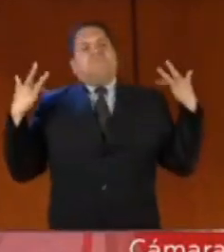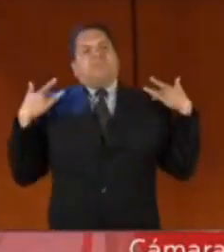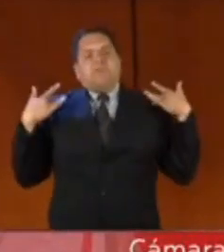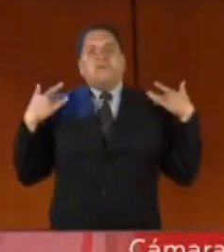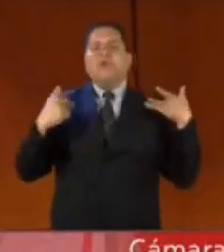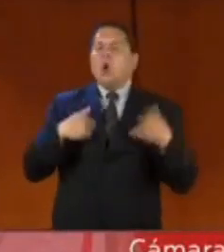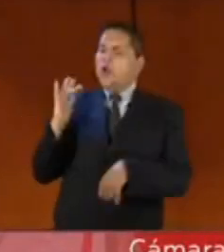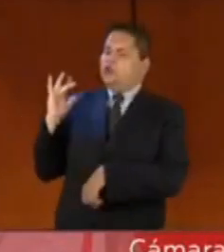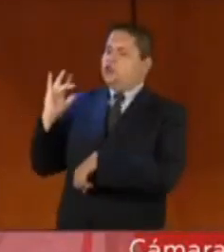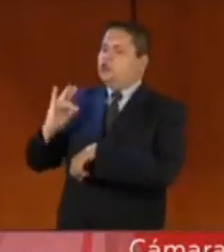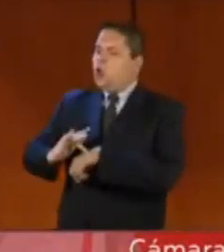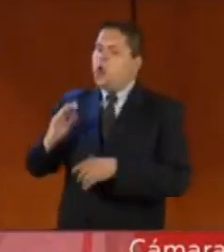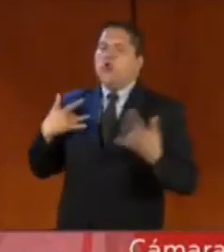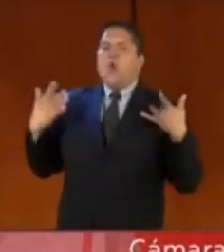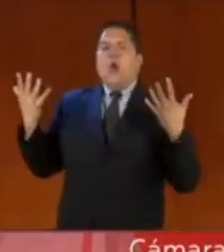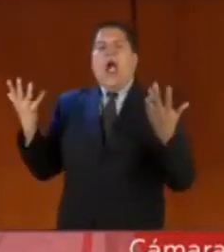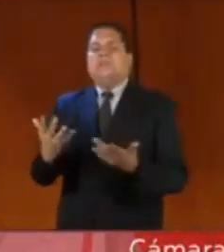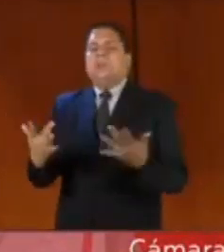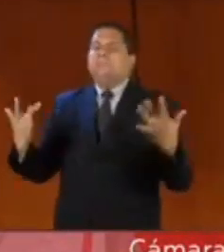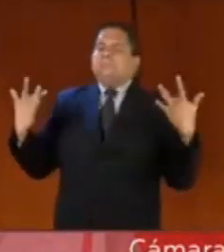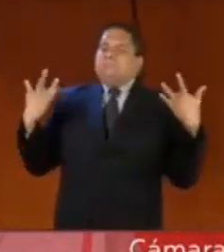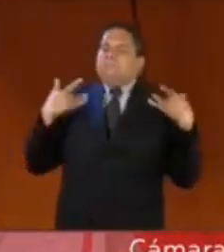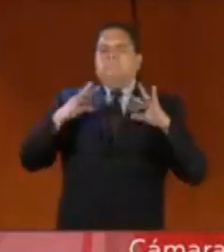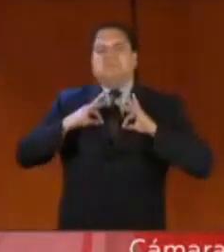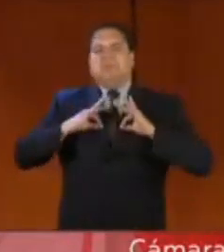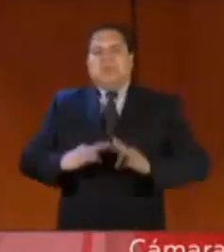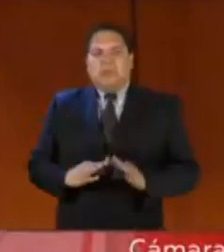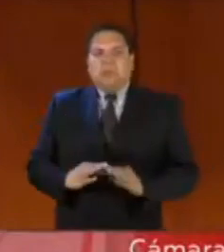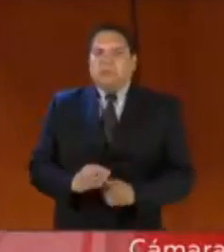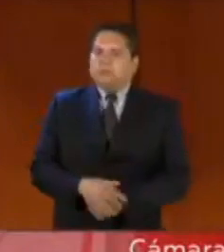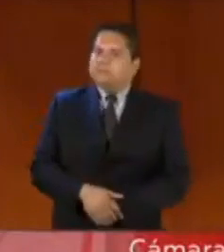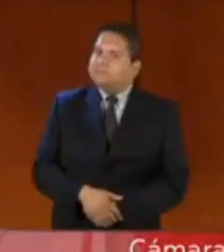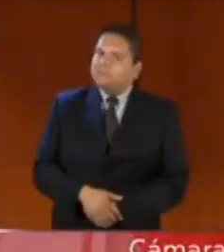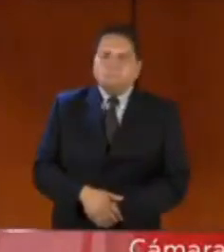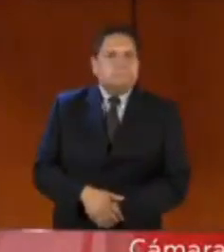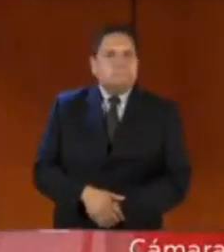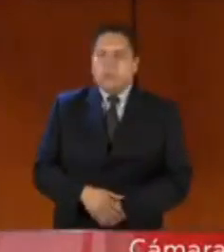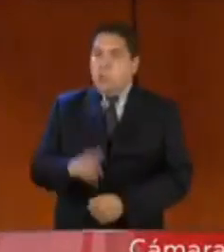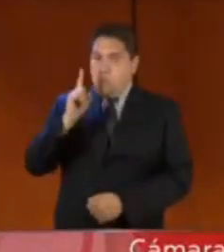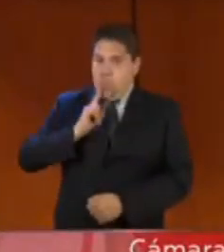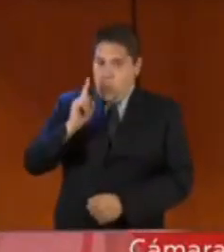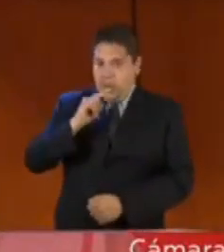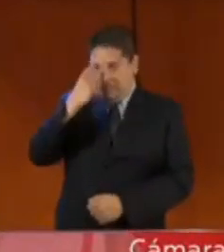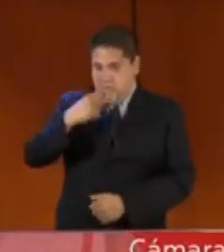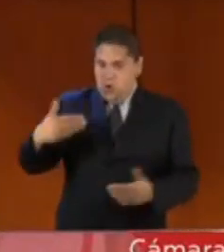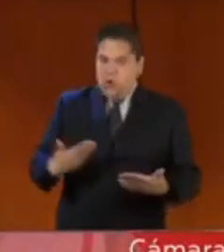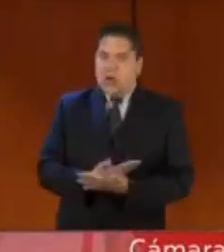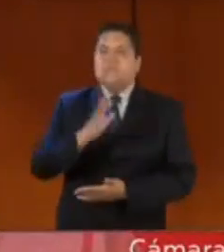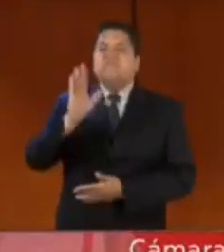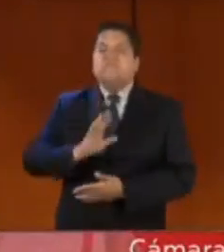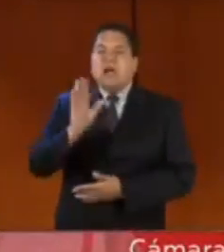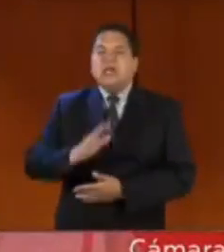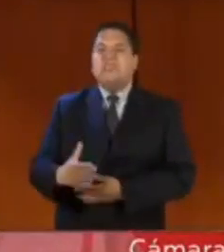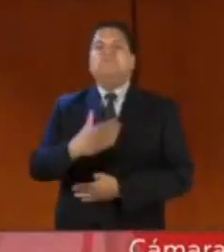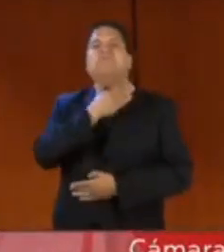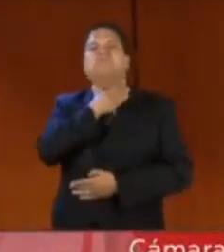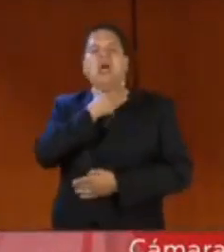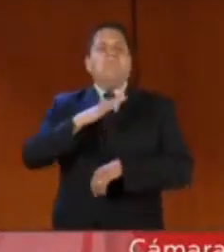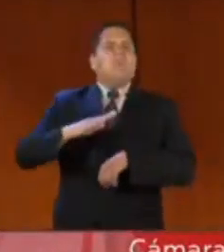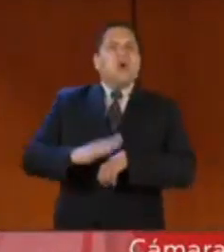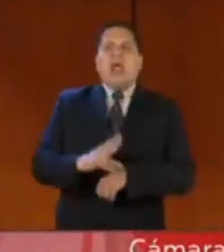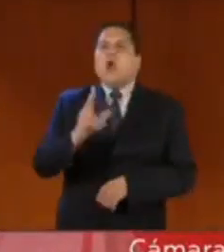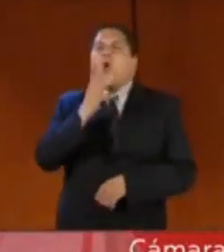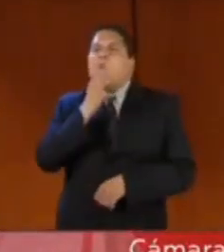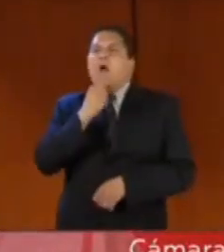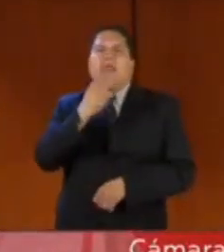nada las mujeres en méjico nacimos con un grillete en la garganta que nos sofoca que nos impide alzar